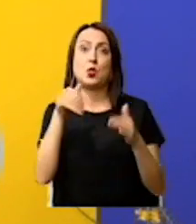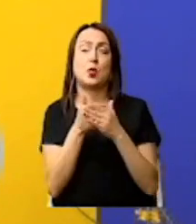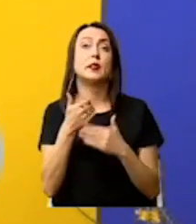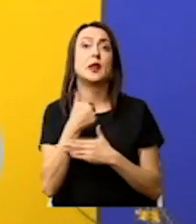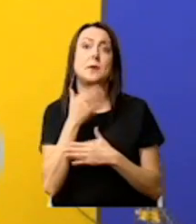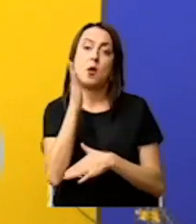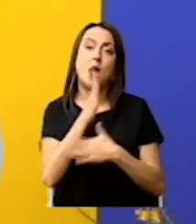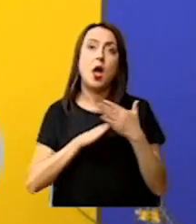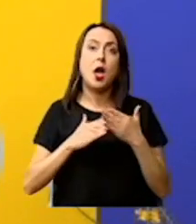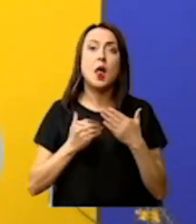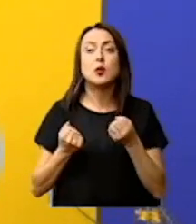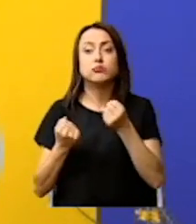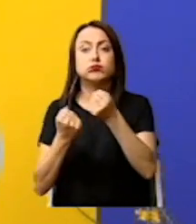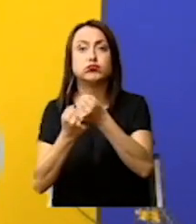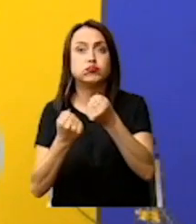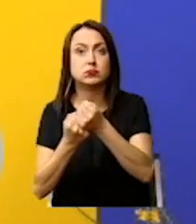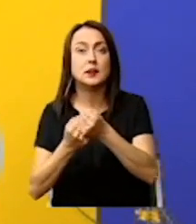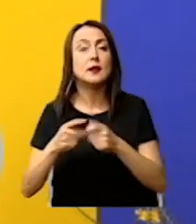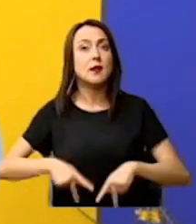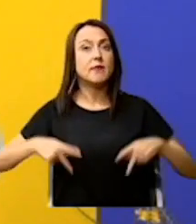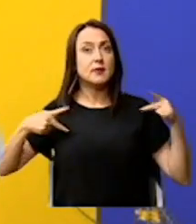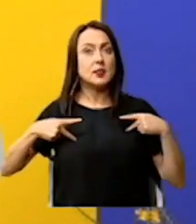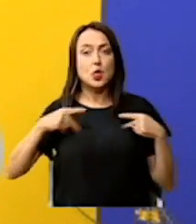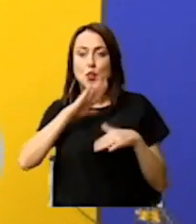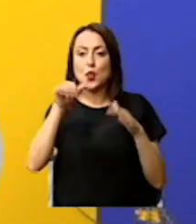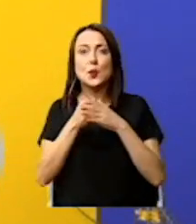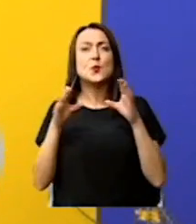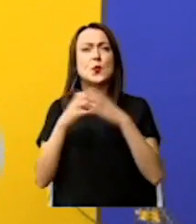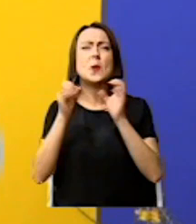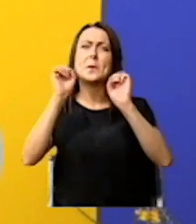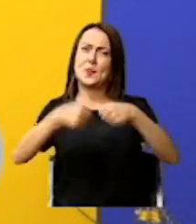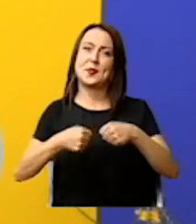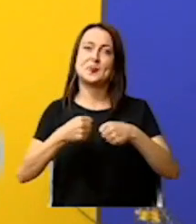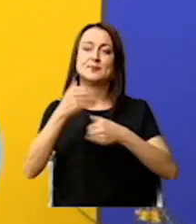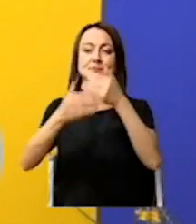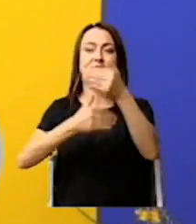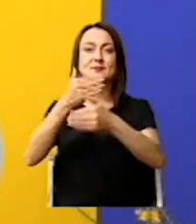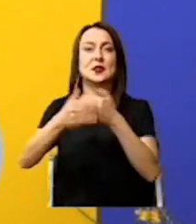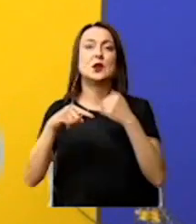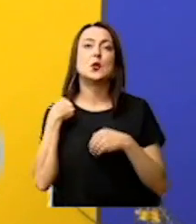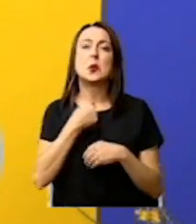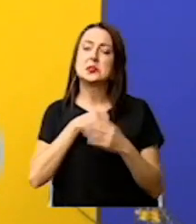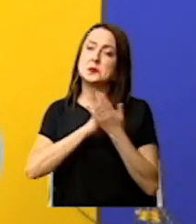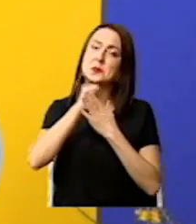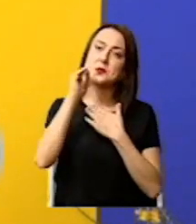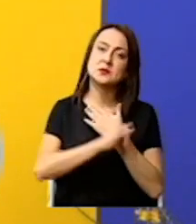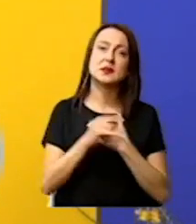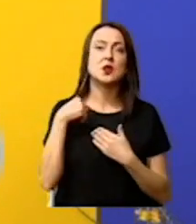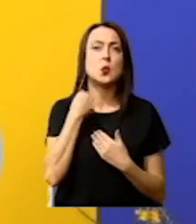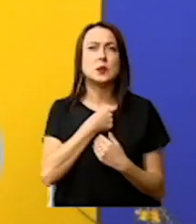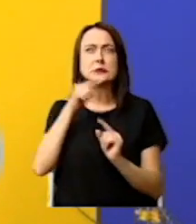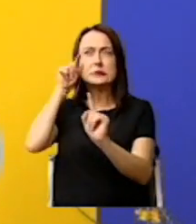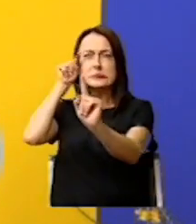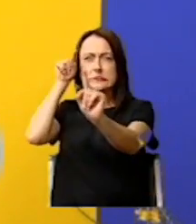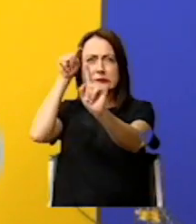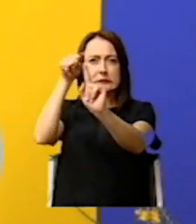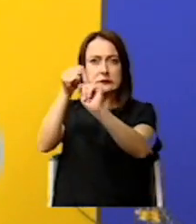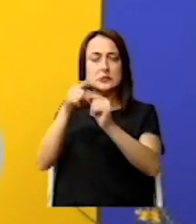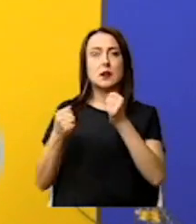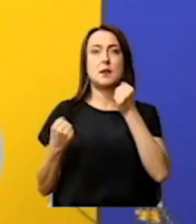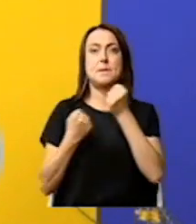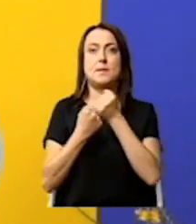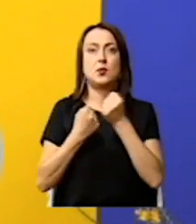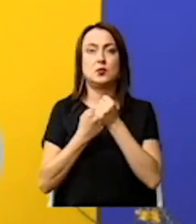algo que aportar en la vida y que todos juntos podemos llevar a cabo nuestros proyectos, nuestras metas, con